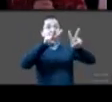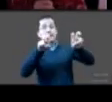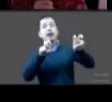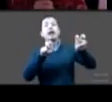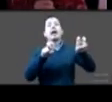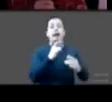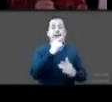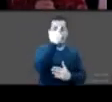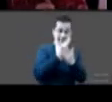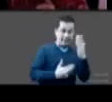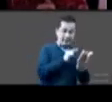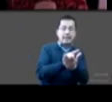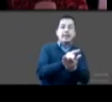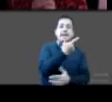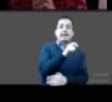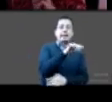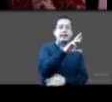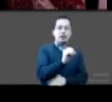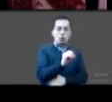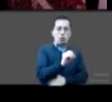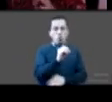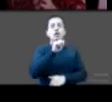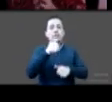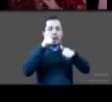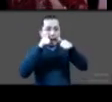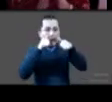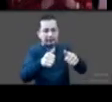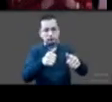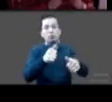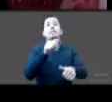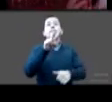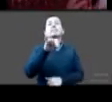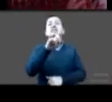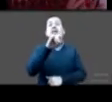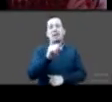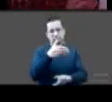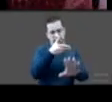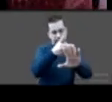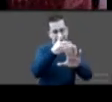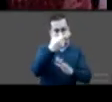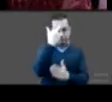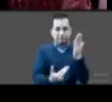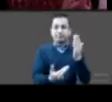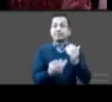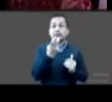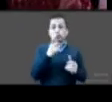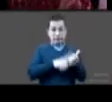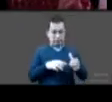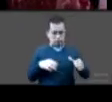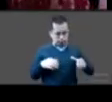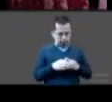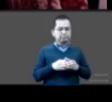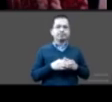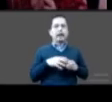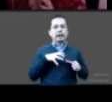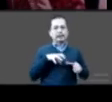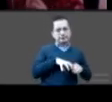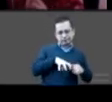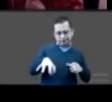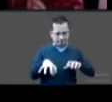donde hemos dividido lo que es la atención a las víctimas y